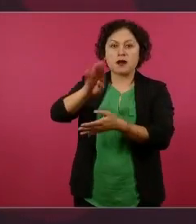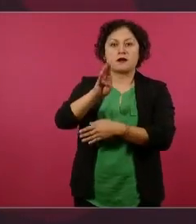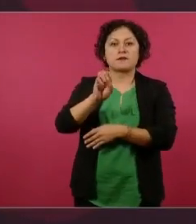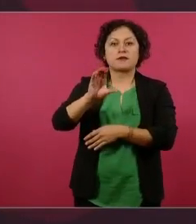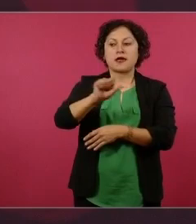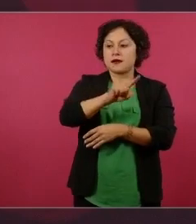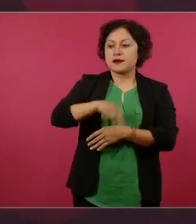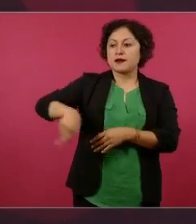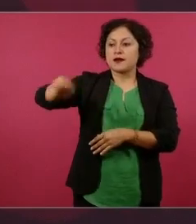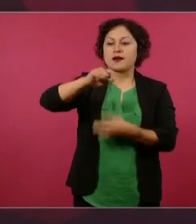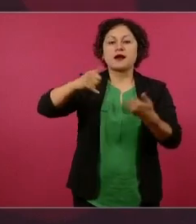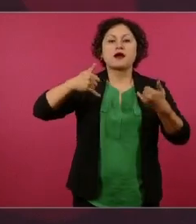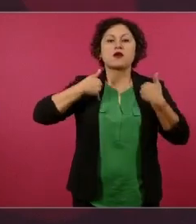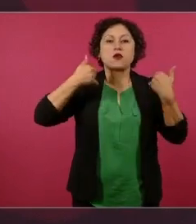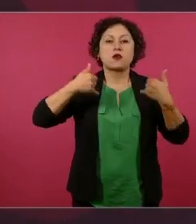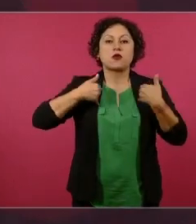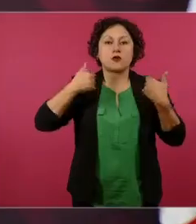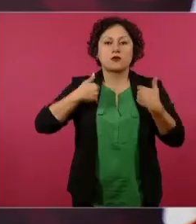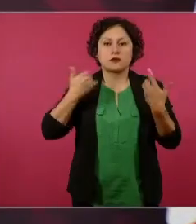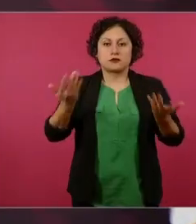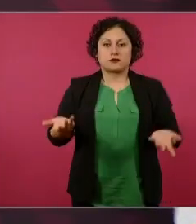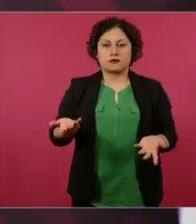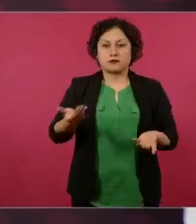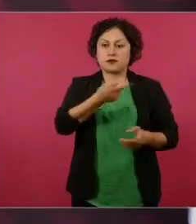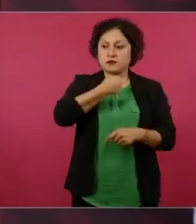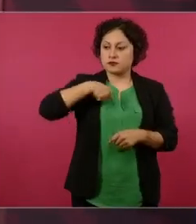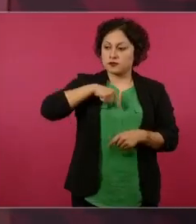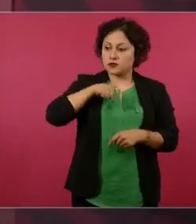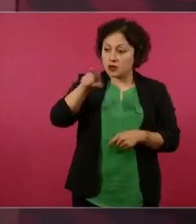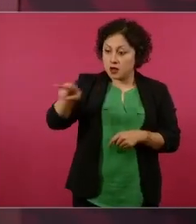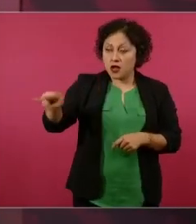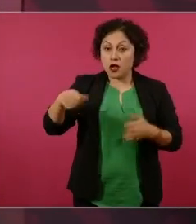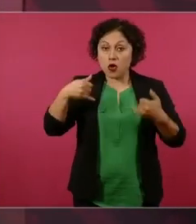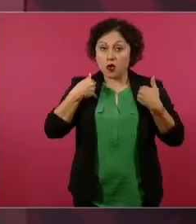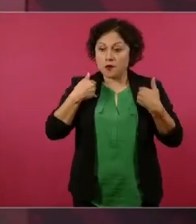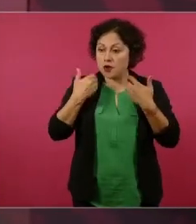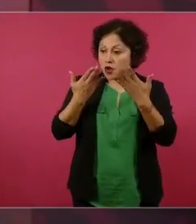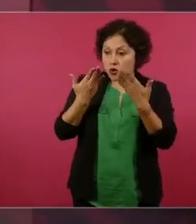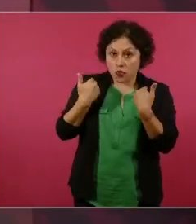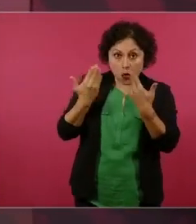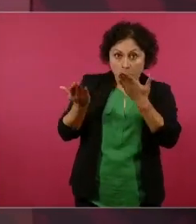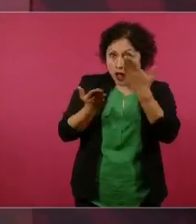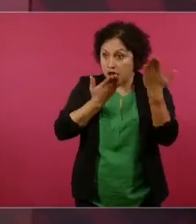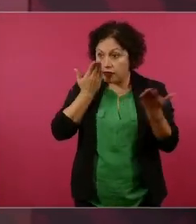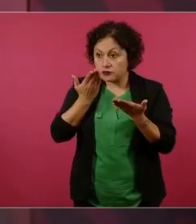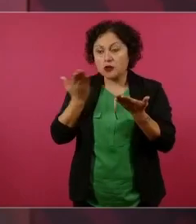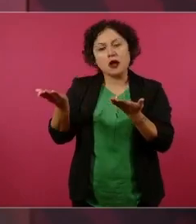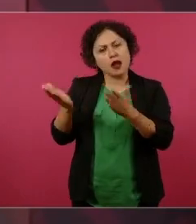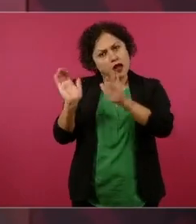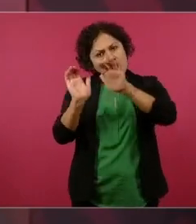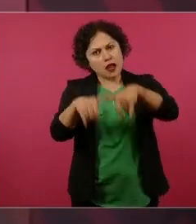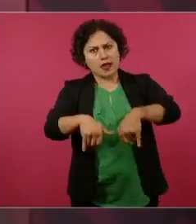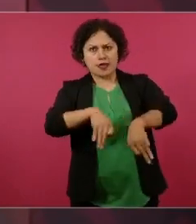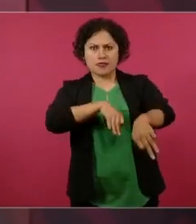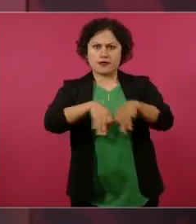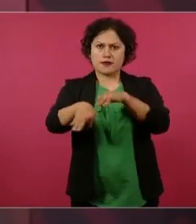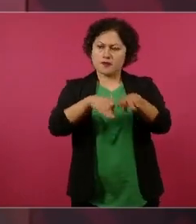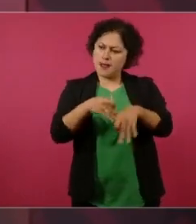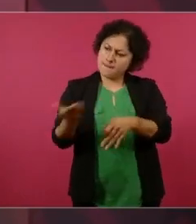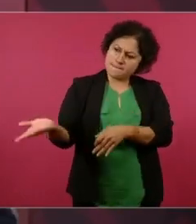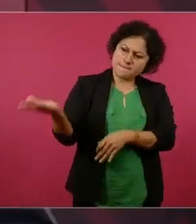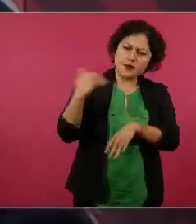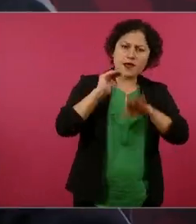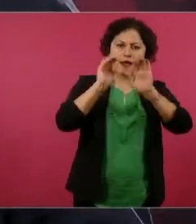Nosotros estamos dándole trabajo a los que no estudian, Nos estamos contratando a los